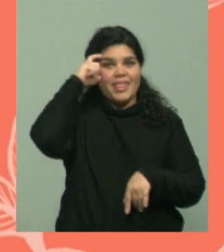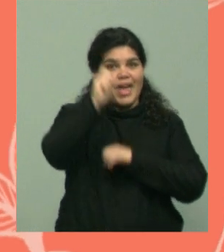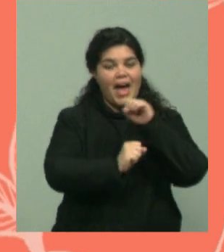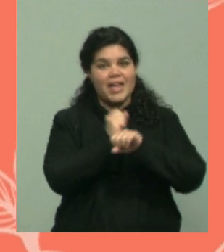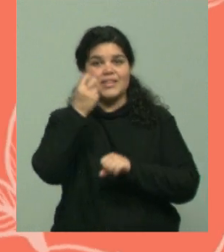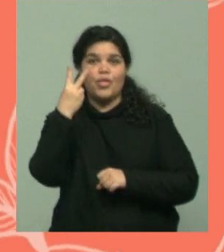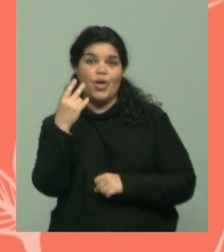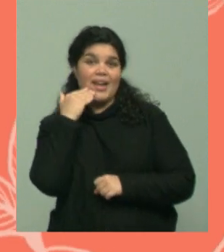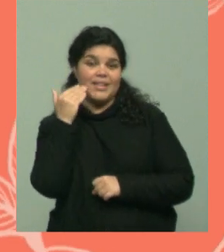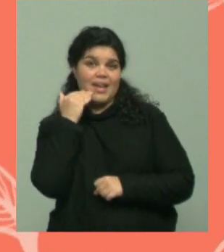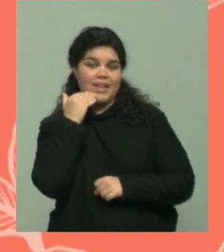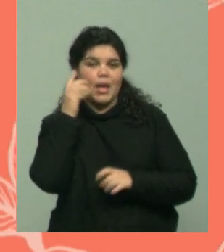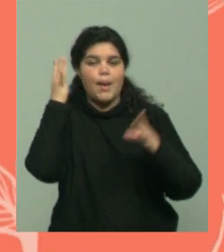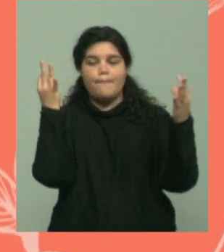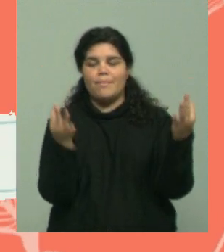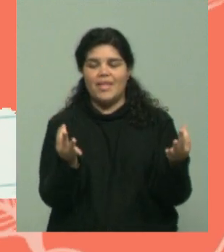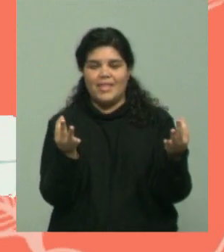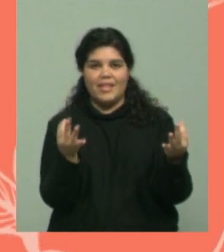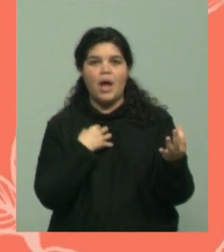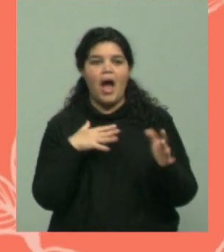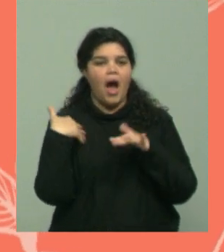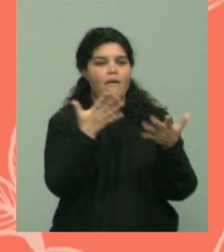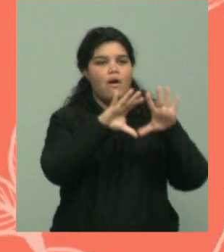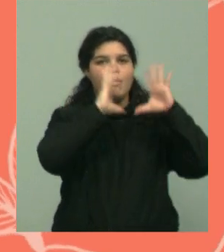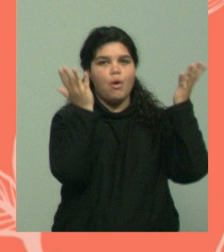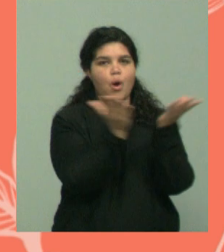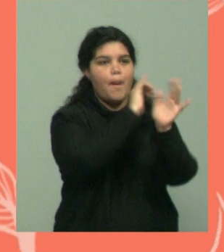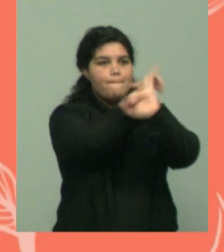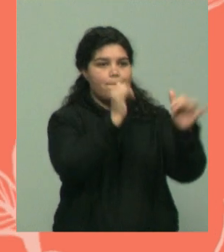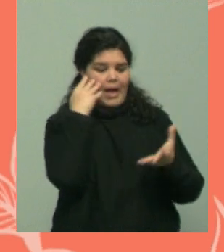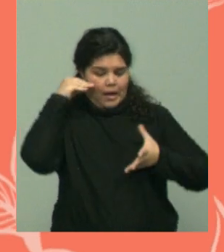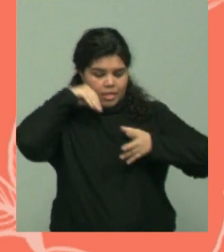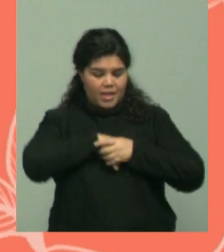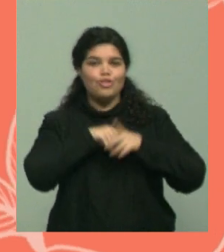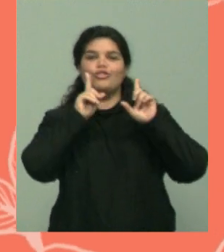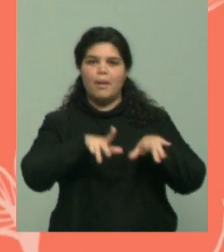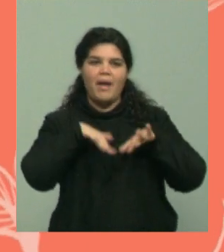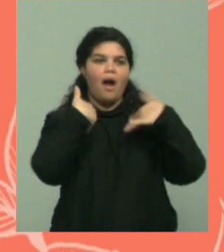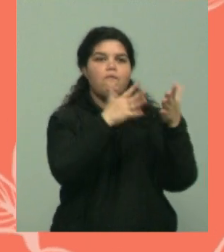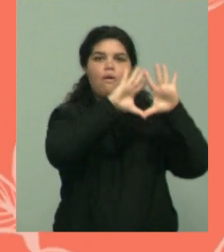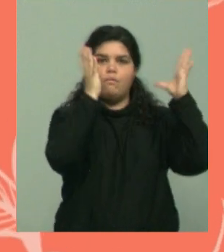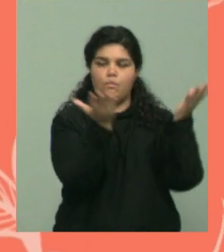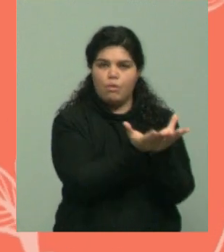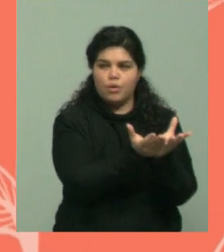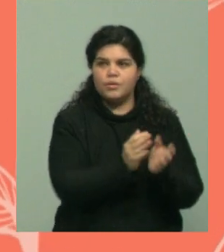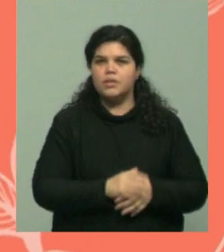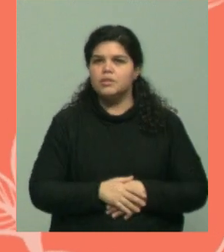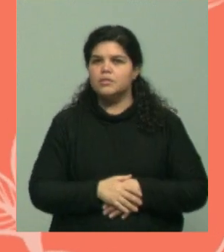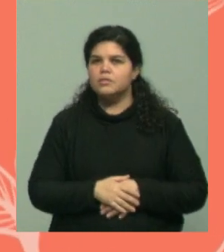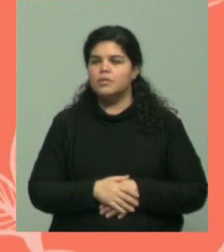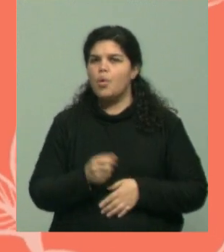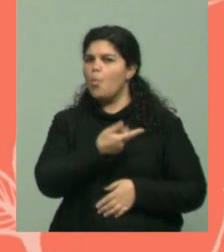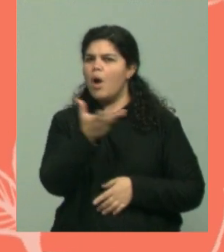una meditación por la paz interior y del mundo. La invitación está hecha. ¿Hay cupos limitados para esto o